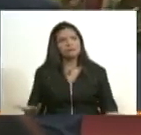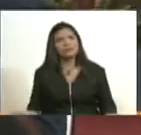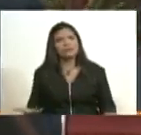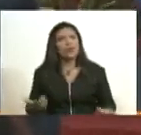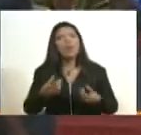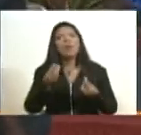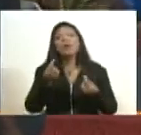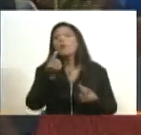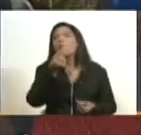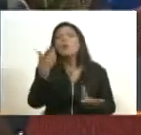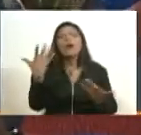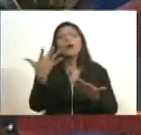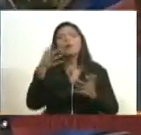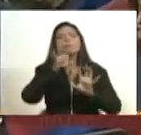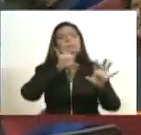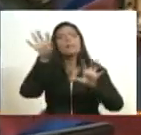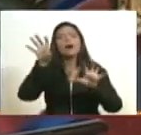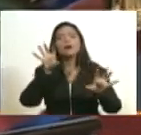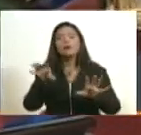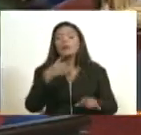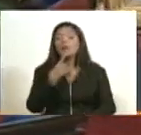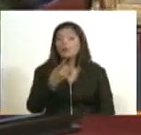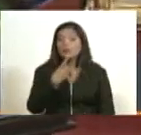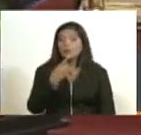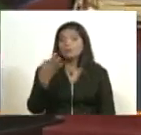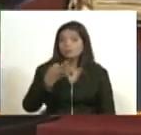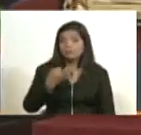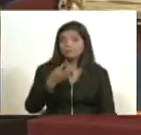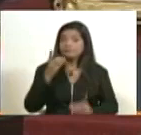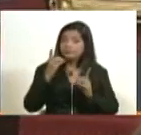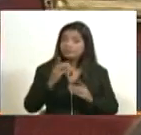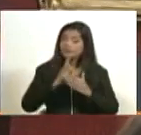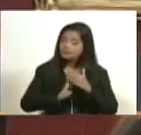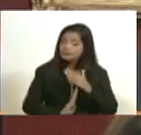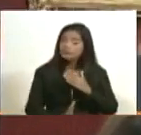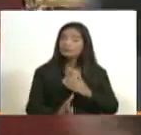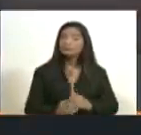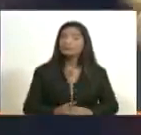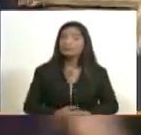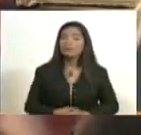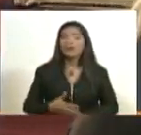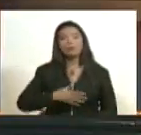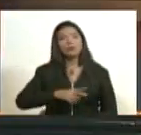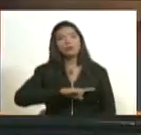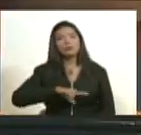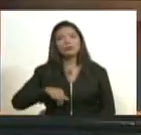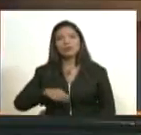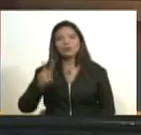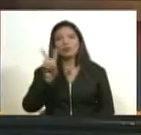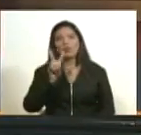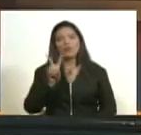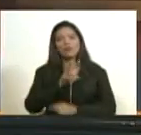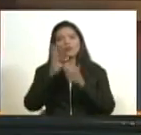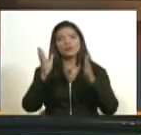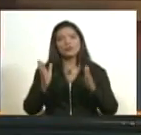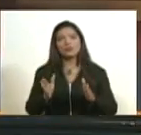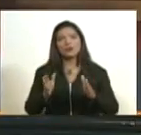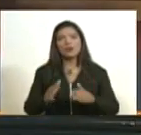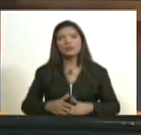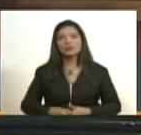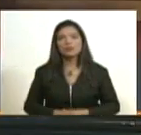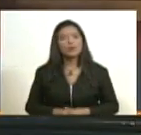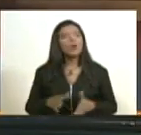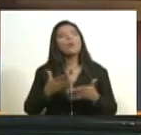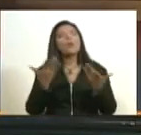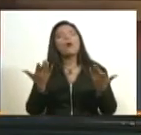mundo? Lo digo desde la dignidad humilde de nosotros los venezolanos, de las venezolanas. ¿Qué